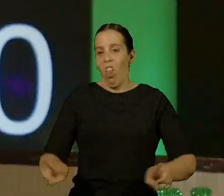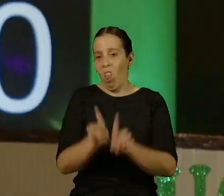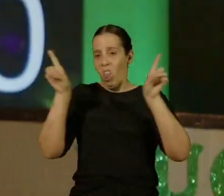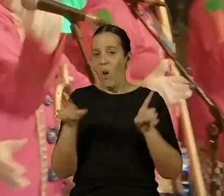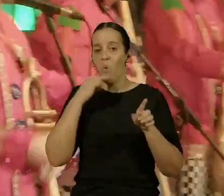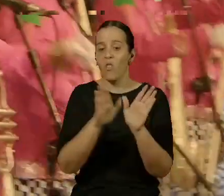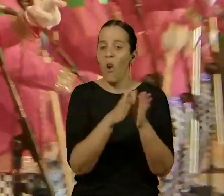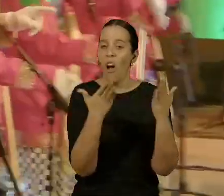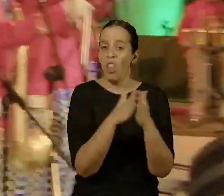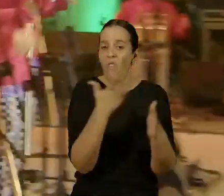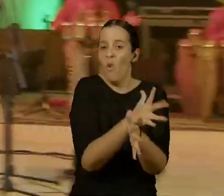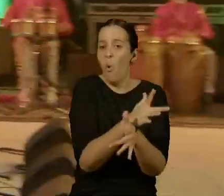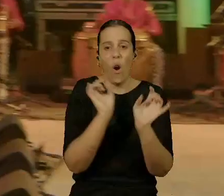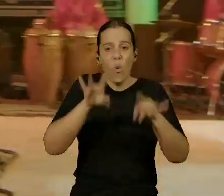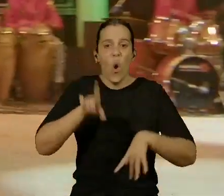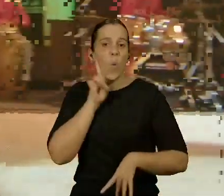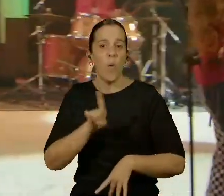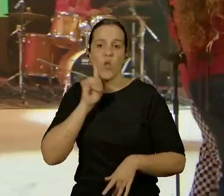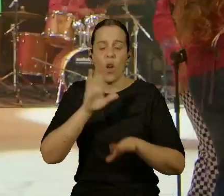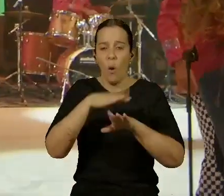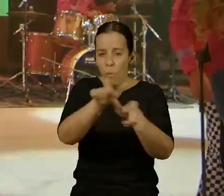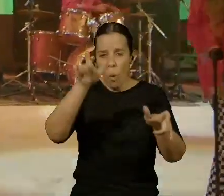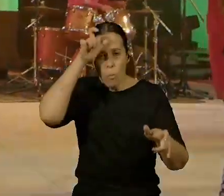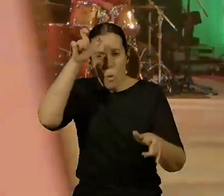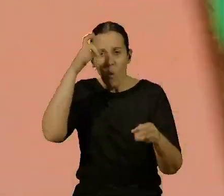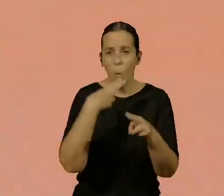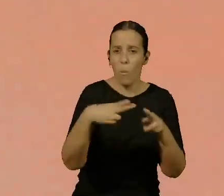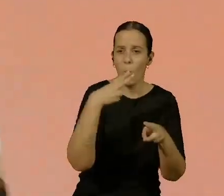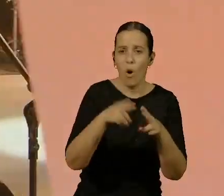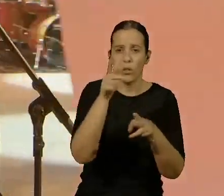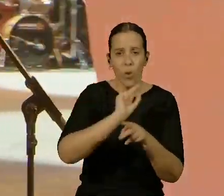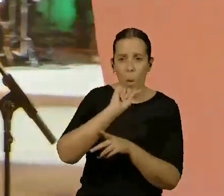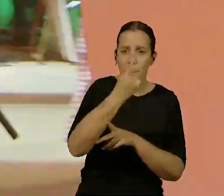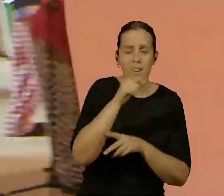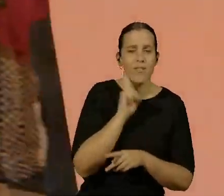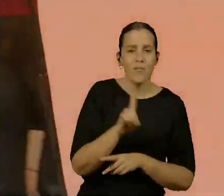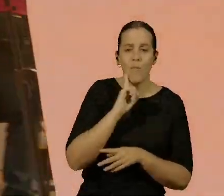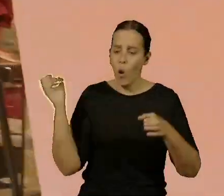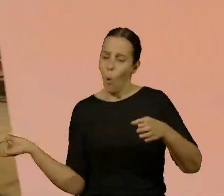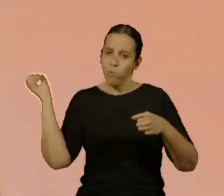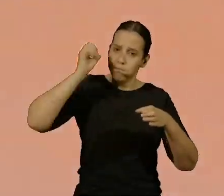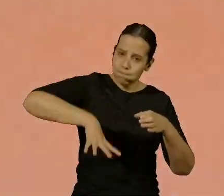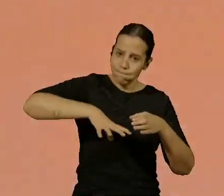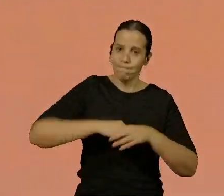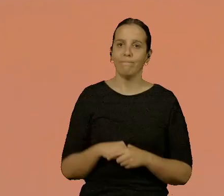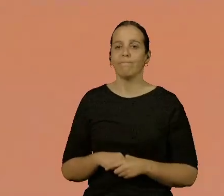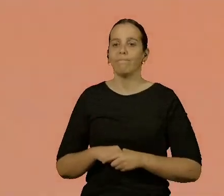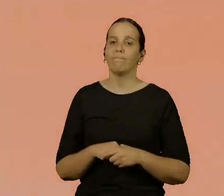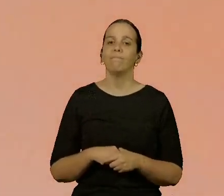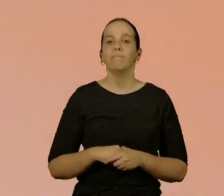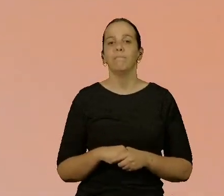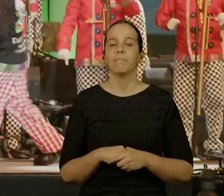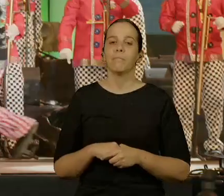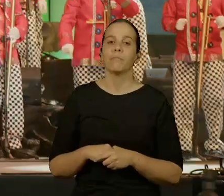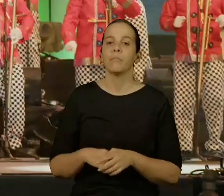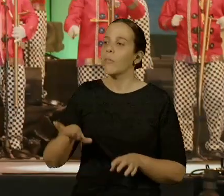libro es un juego, la mentira para el pueblo. El político el primero, lo vendemos al caldero. ¿Y